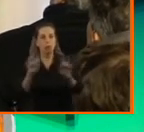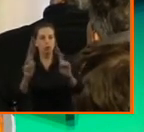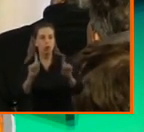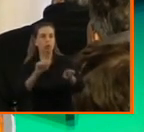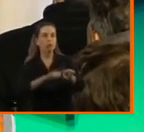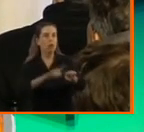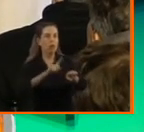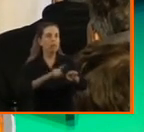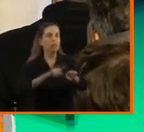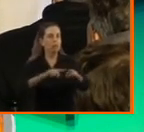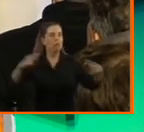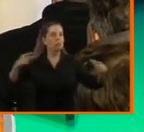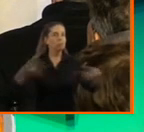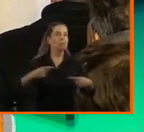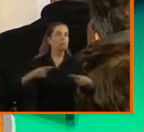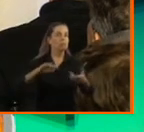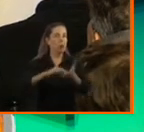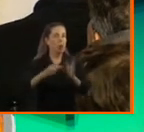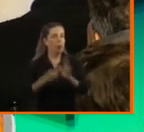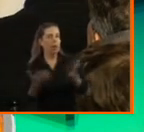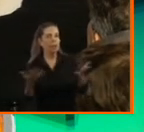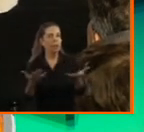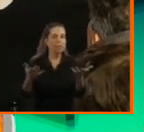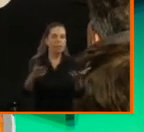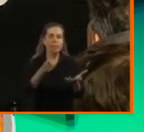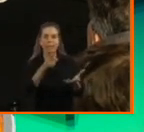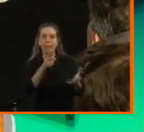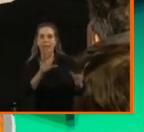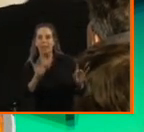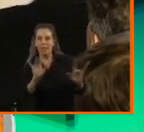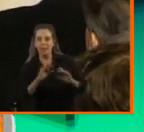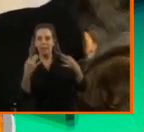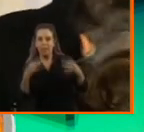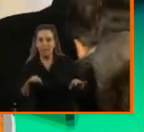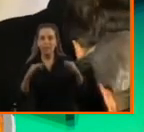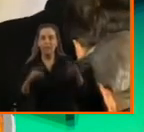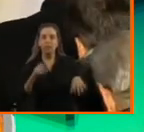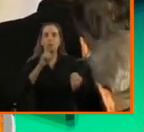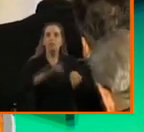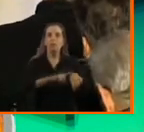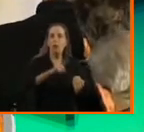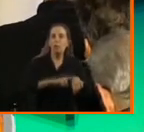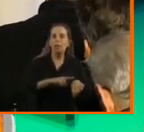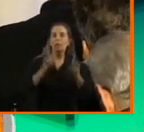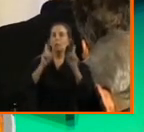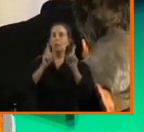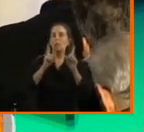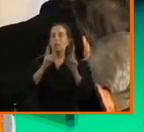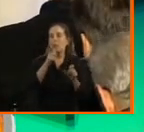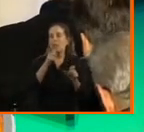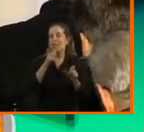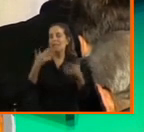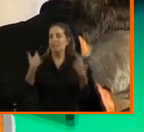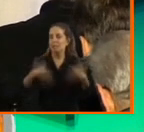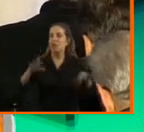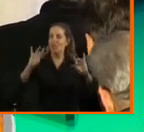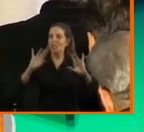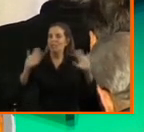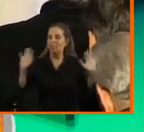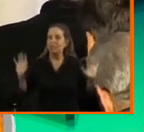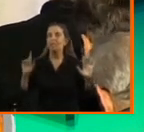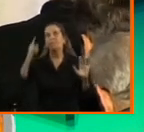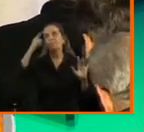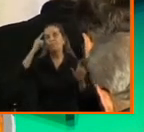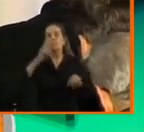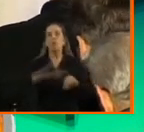decir, la condición que le va a permitir a él seguir sosteniéndose es al mismo tiempo con mucha gente que tampoco lo